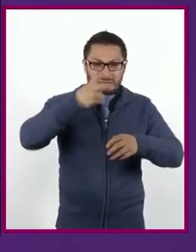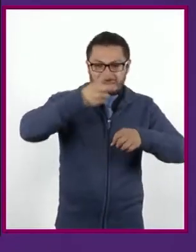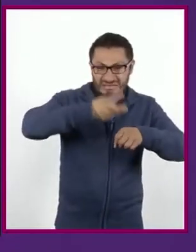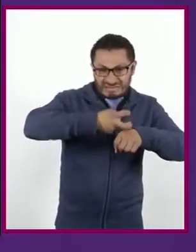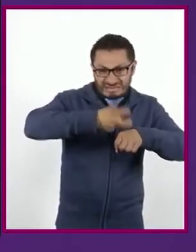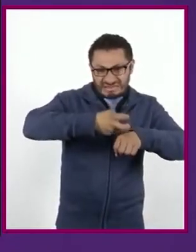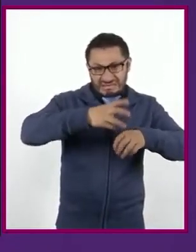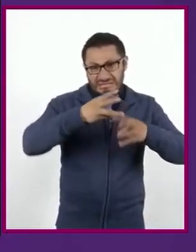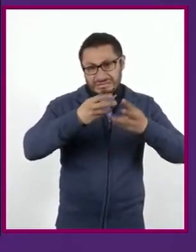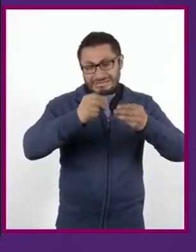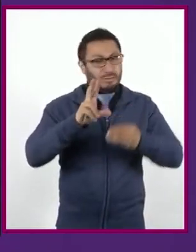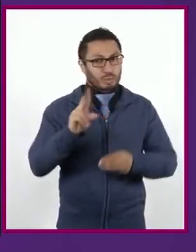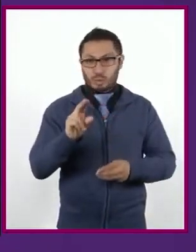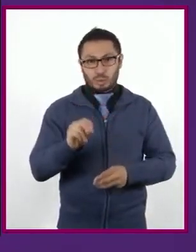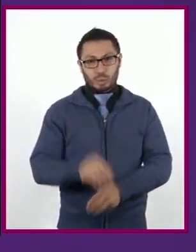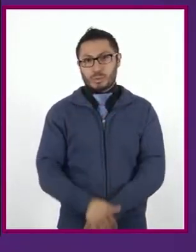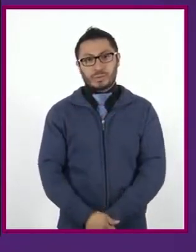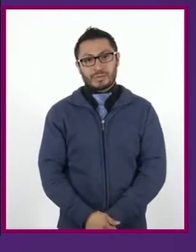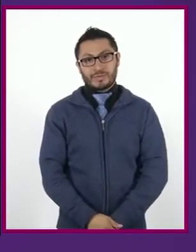viscoso.